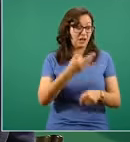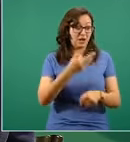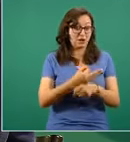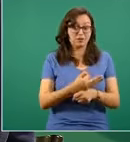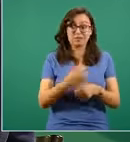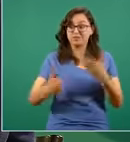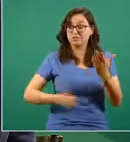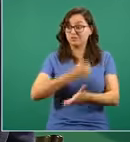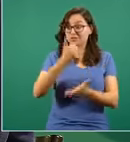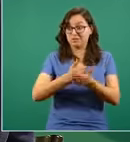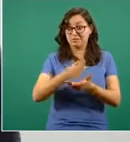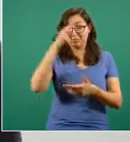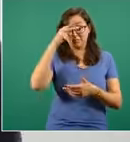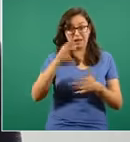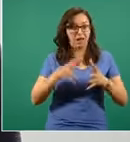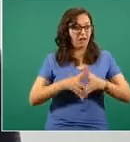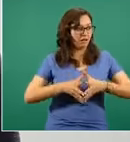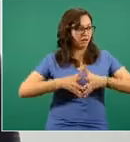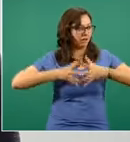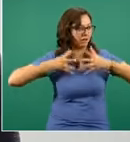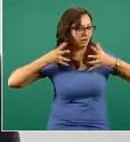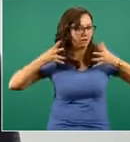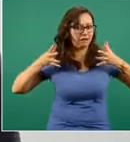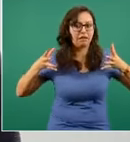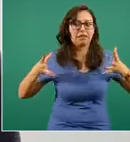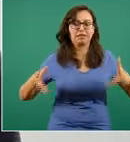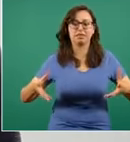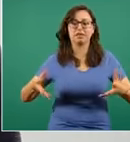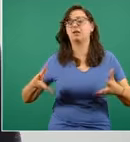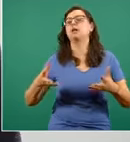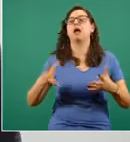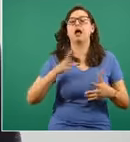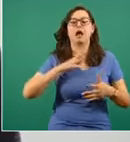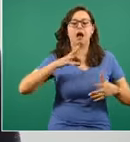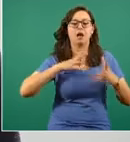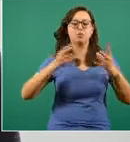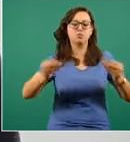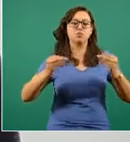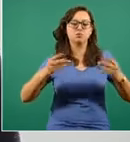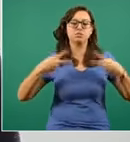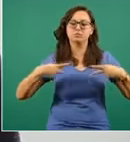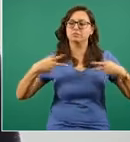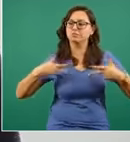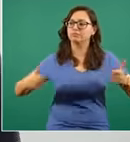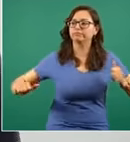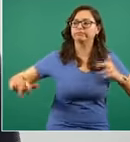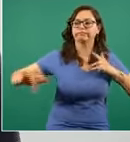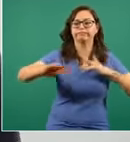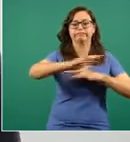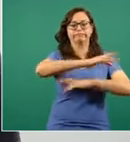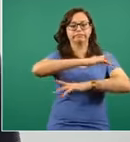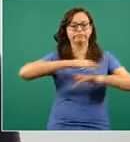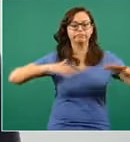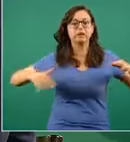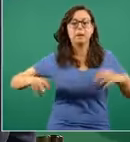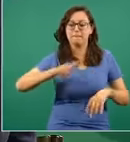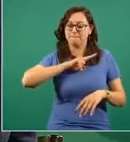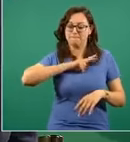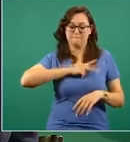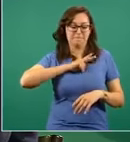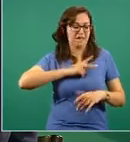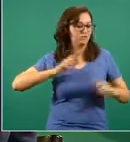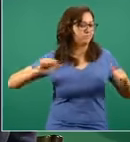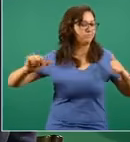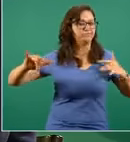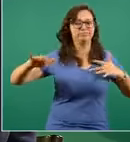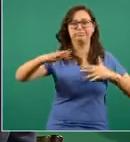como la Ciudad de México, en donde tenemos una circulación importante del virus a nivel comunitario. El